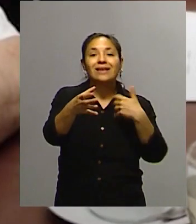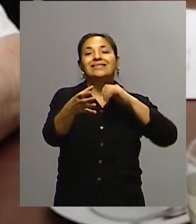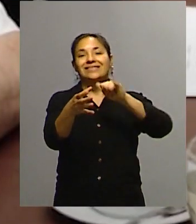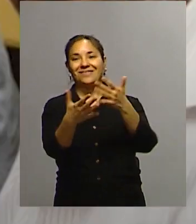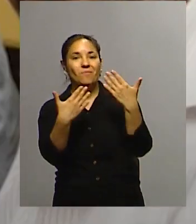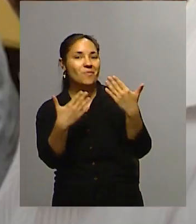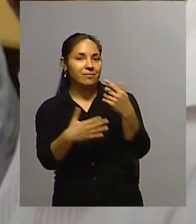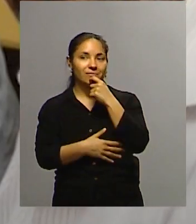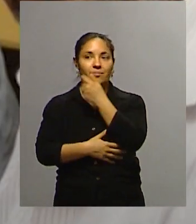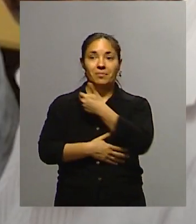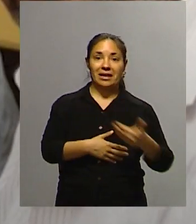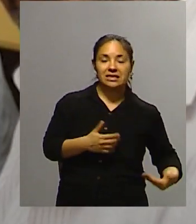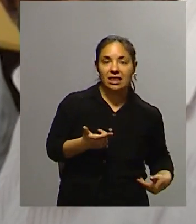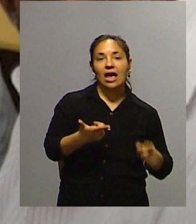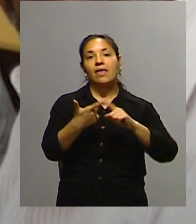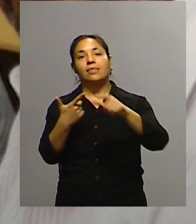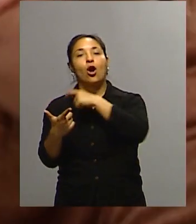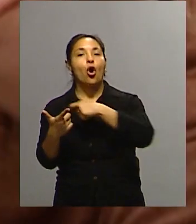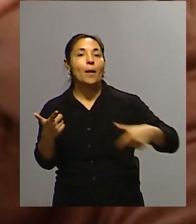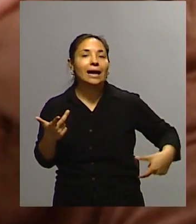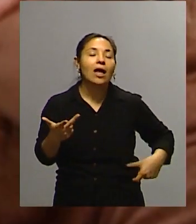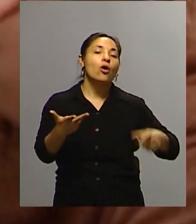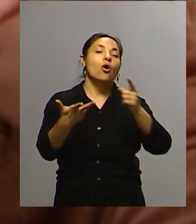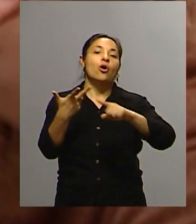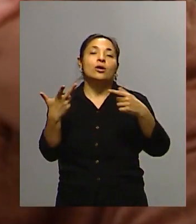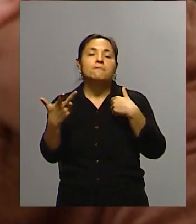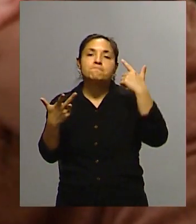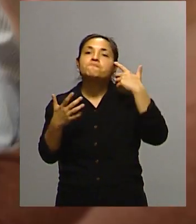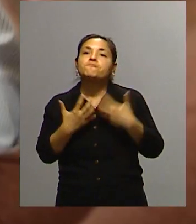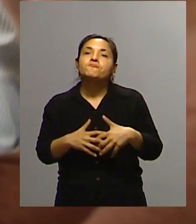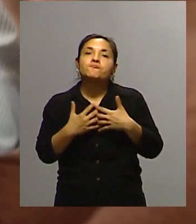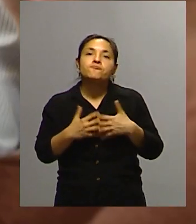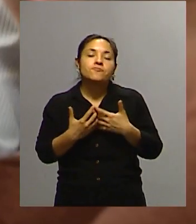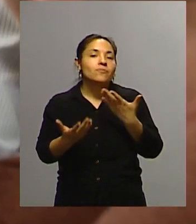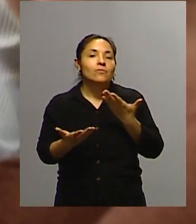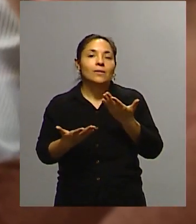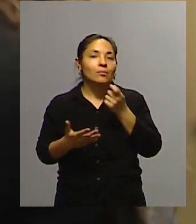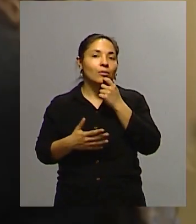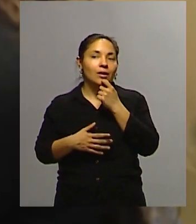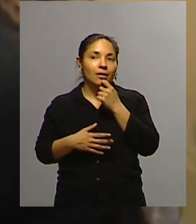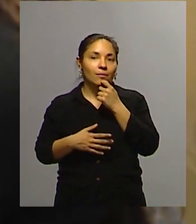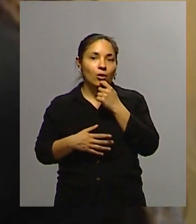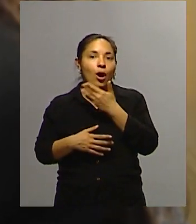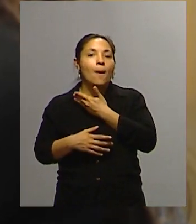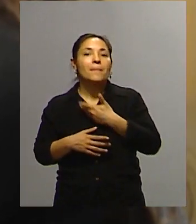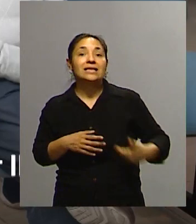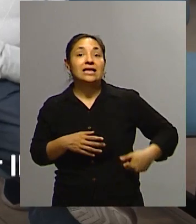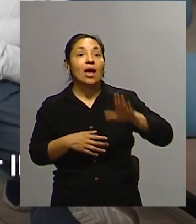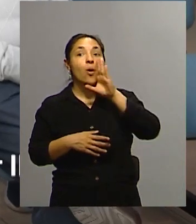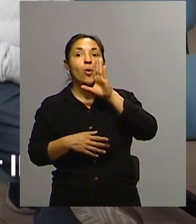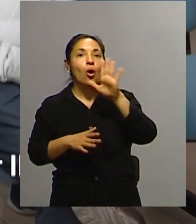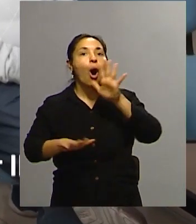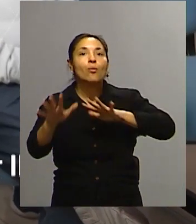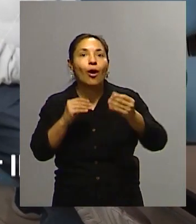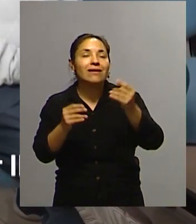existiría un presidente, un gobernador. Me pondría a pensar, bueno, ¿cómo hace el presidente de Estados Unidos para manejar